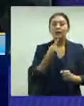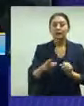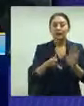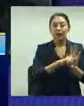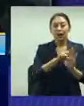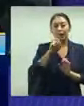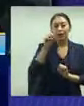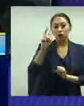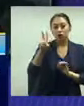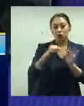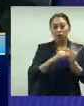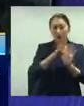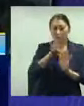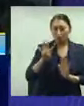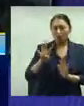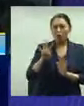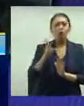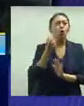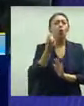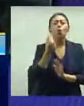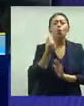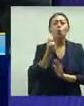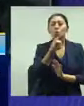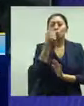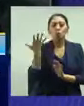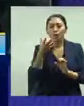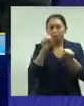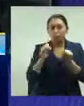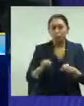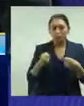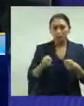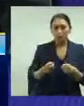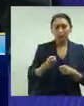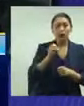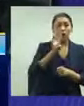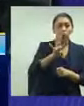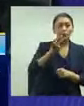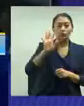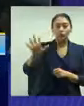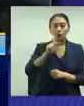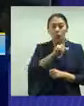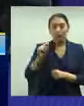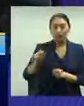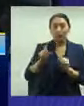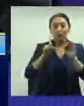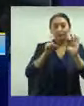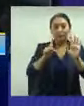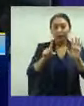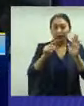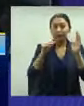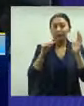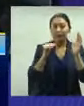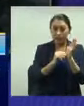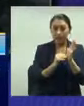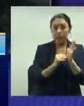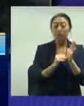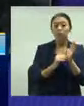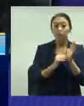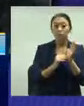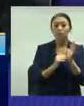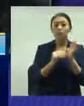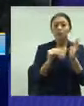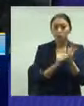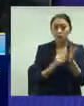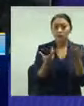año 2024, en 4 o 5 meses que quedan, para no dejar 600 millones de quetzales parqueados cuando ustedes